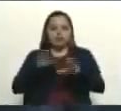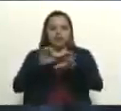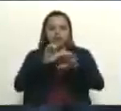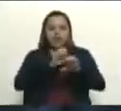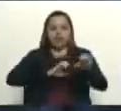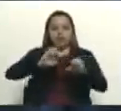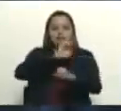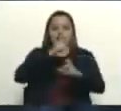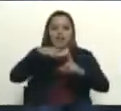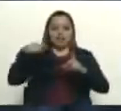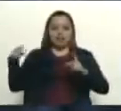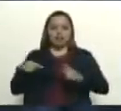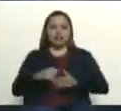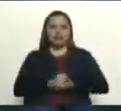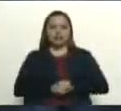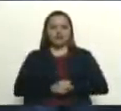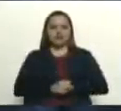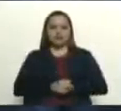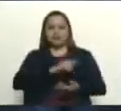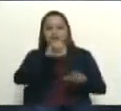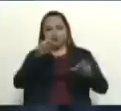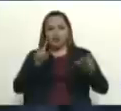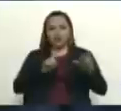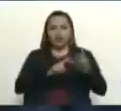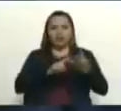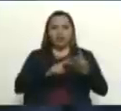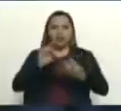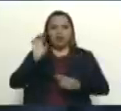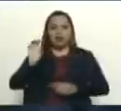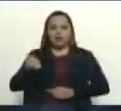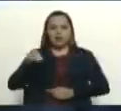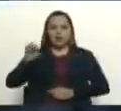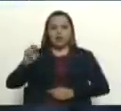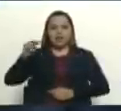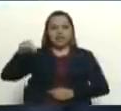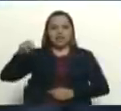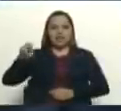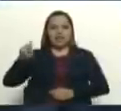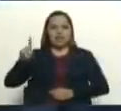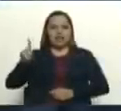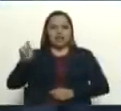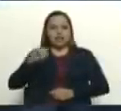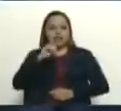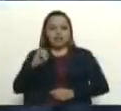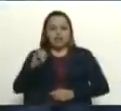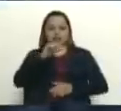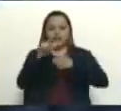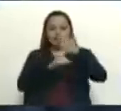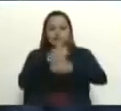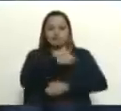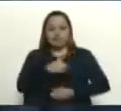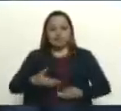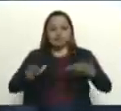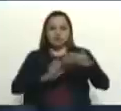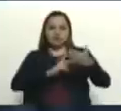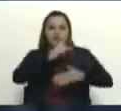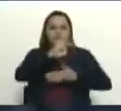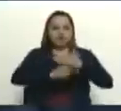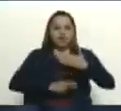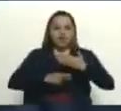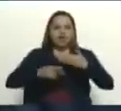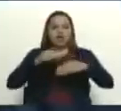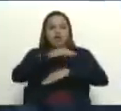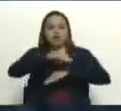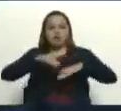Eléctrica. El ciudadano Ricardo Menéndez, vicepresidente sectorial de Planificación y ministro del